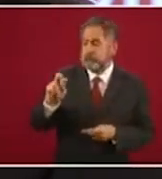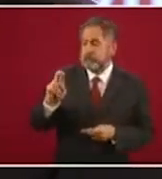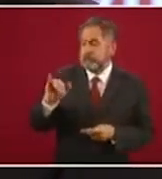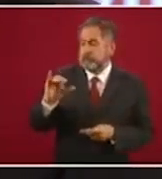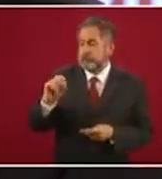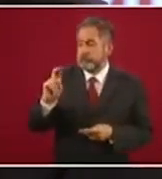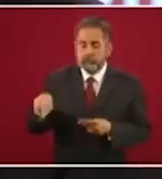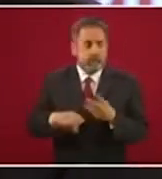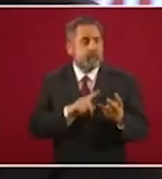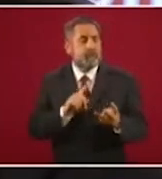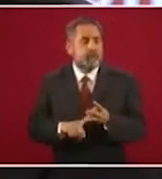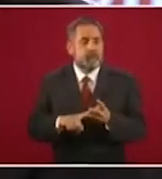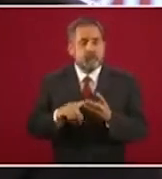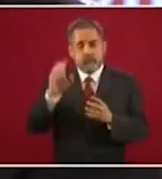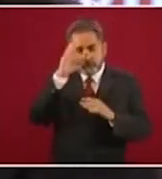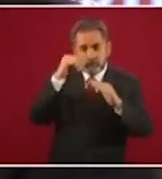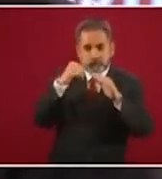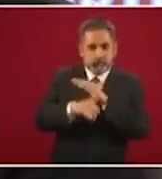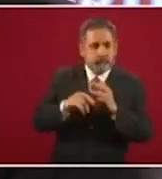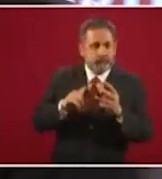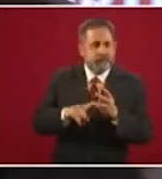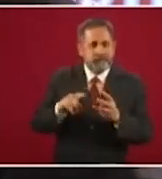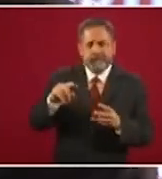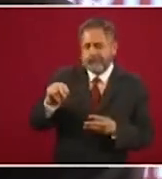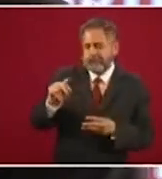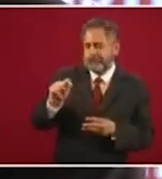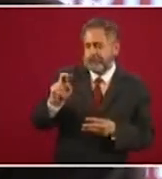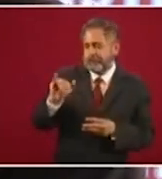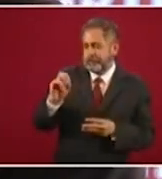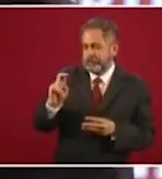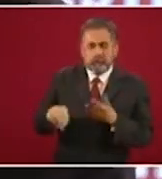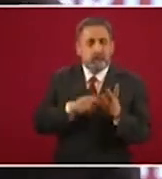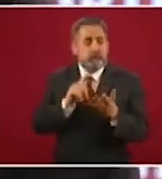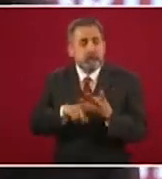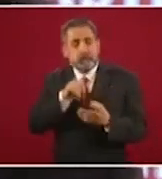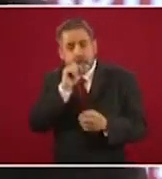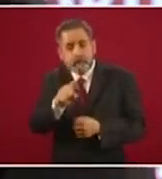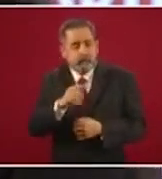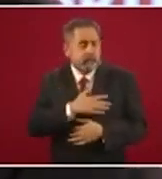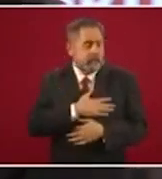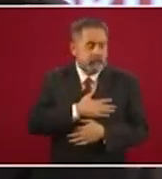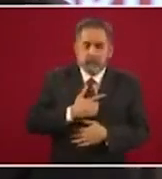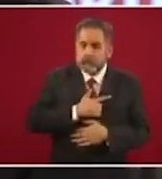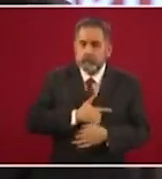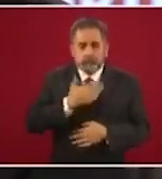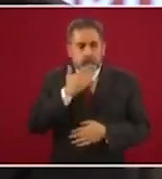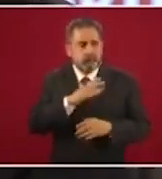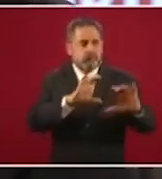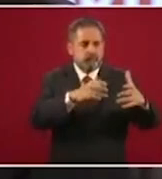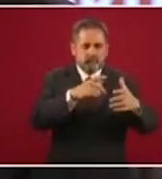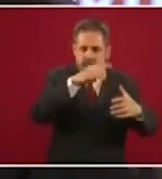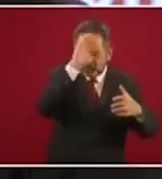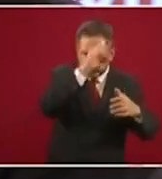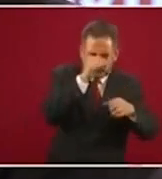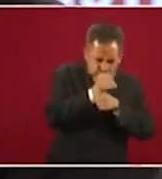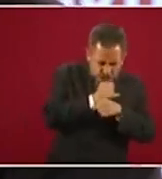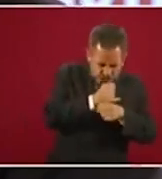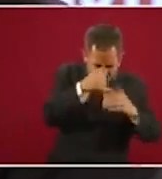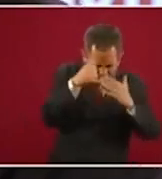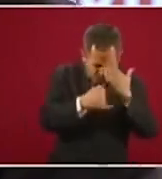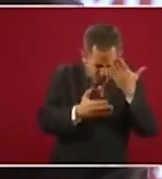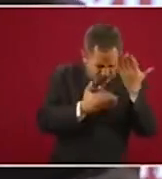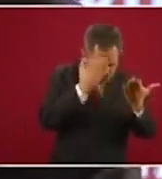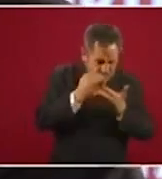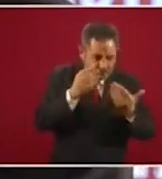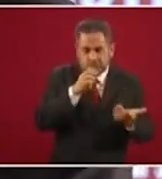Instituto de Ciencias Médicas y Nutrición Salvador Subirán. Y también nos da mucho gusto que la comunidad científica de alta